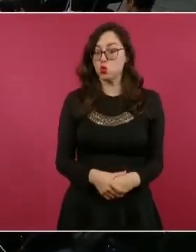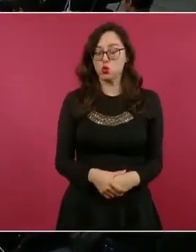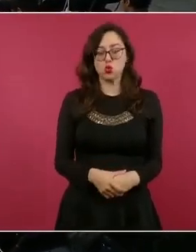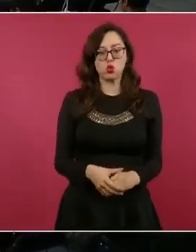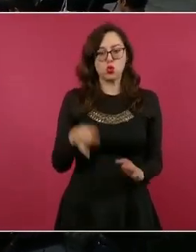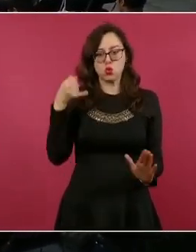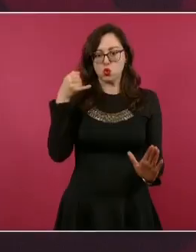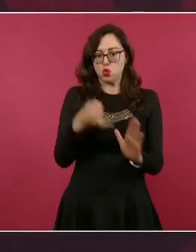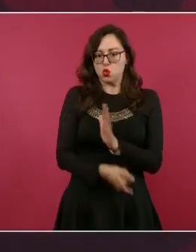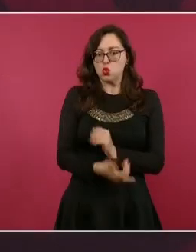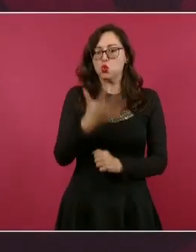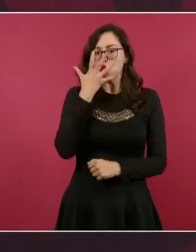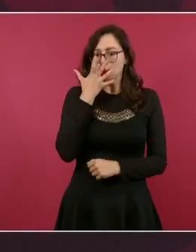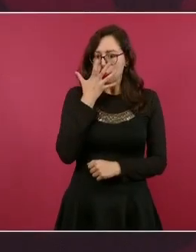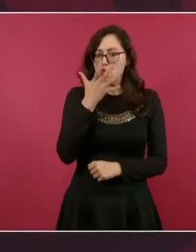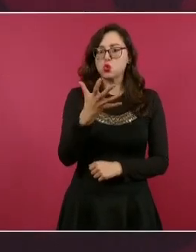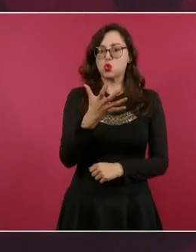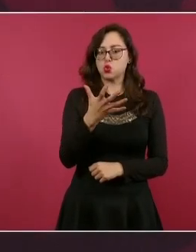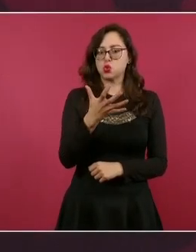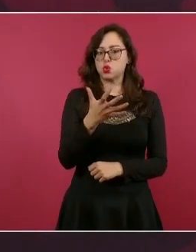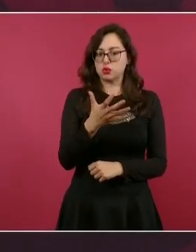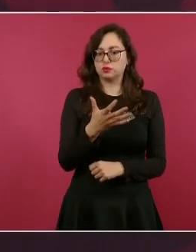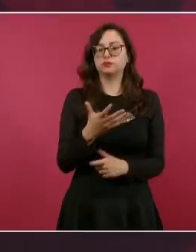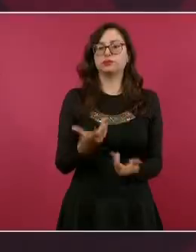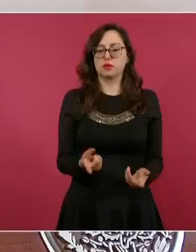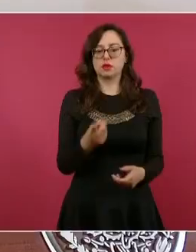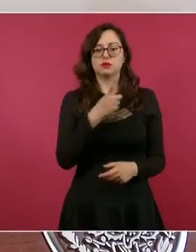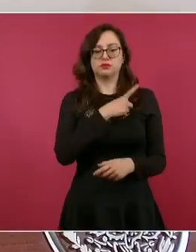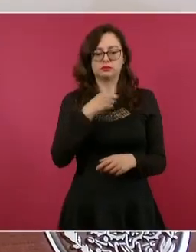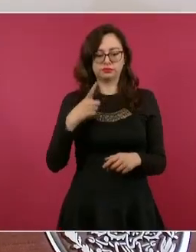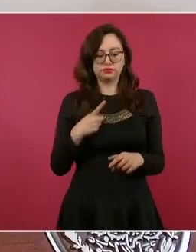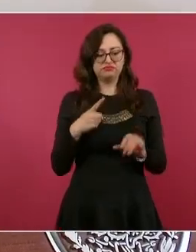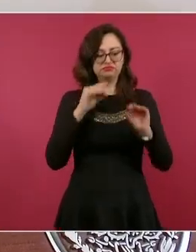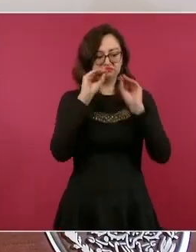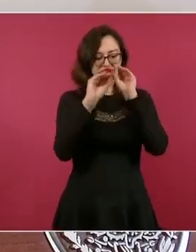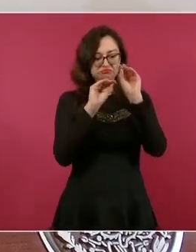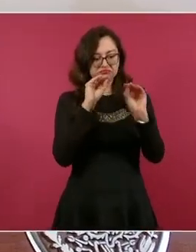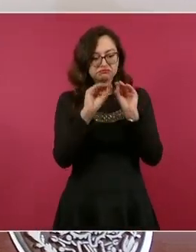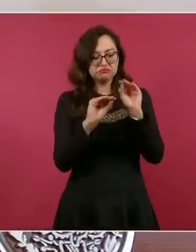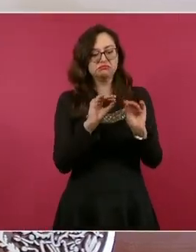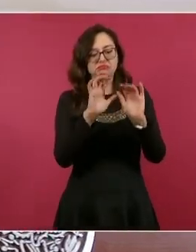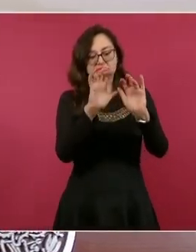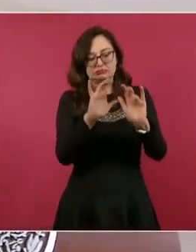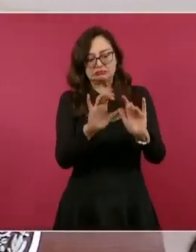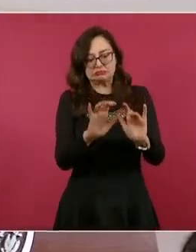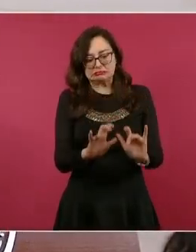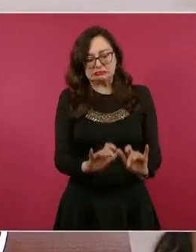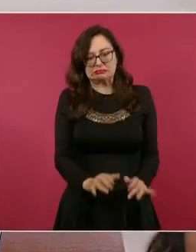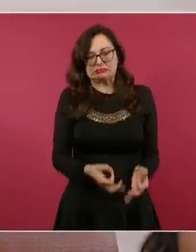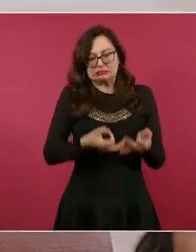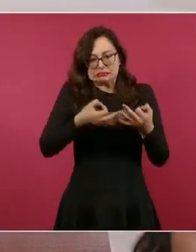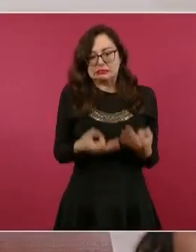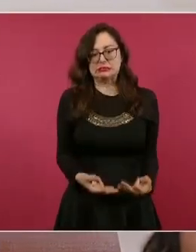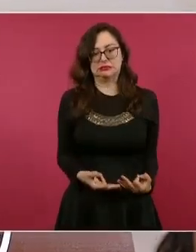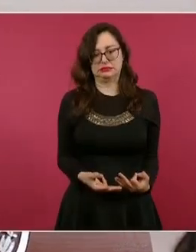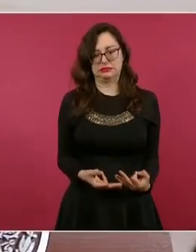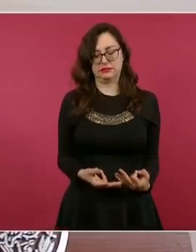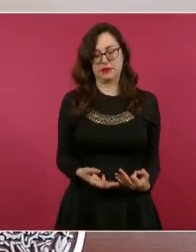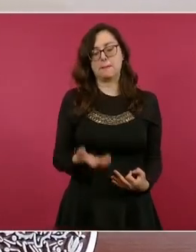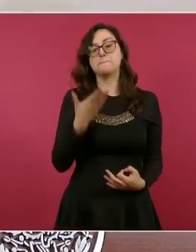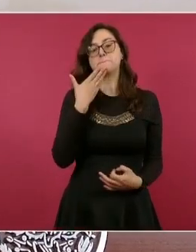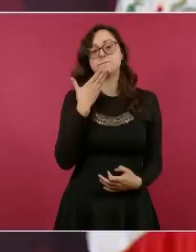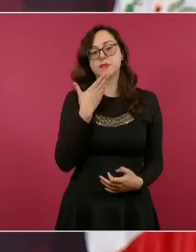Por eso se está analizando bien. Además, que sea